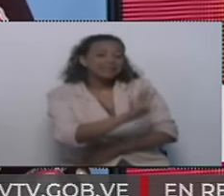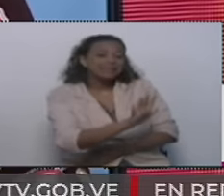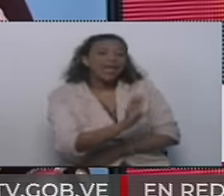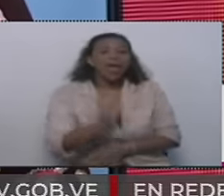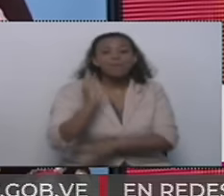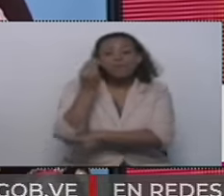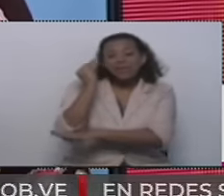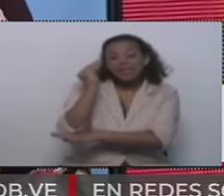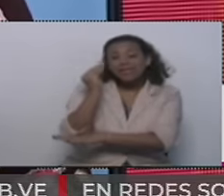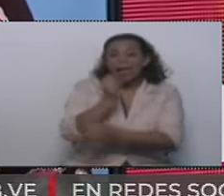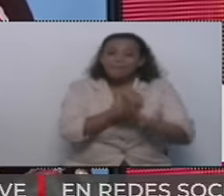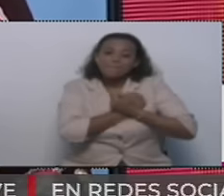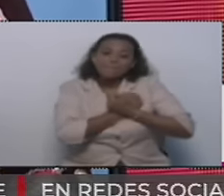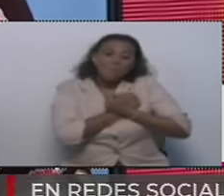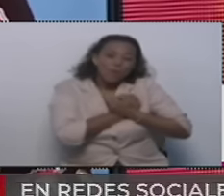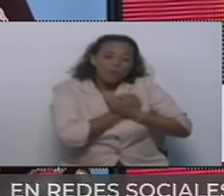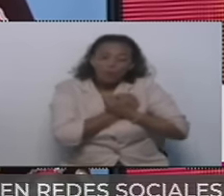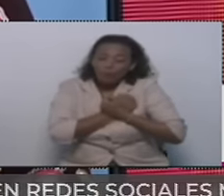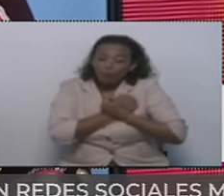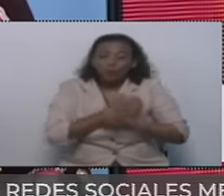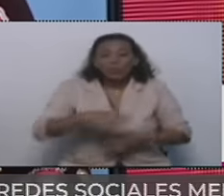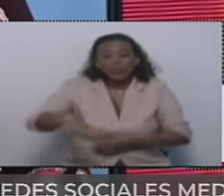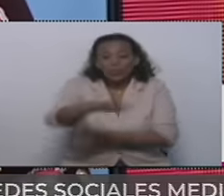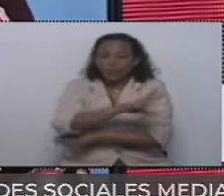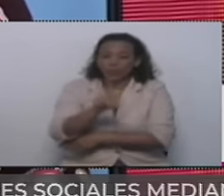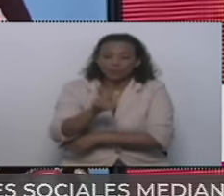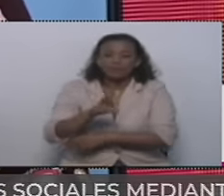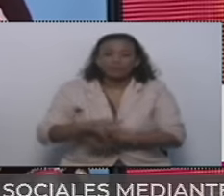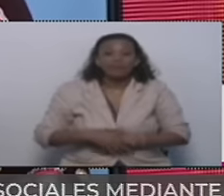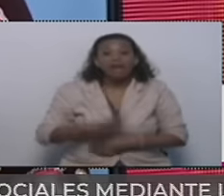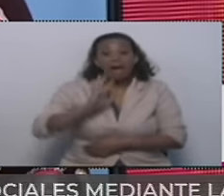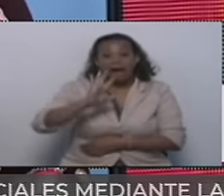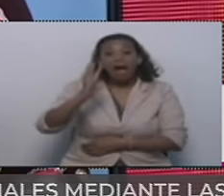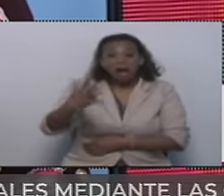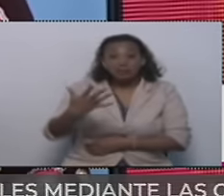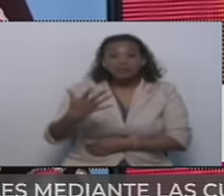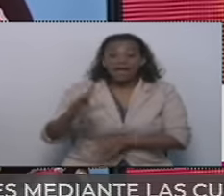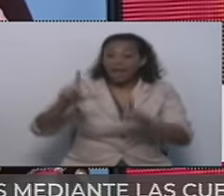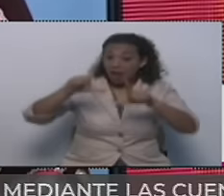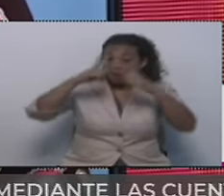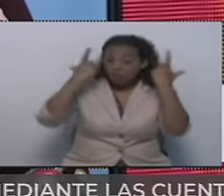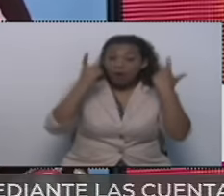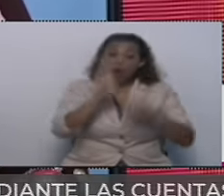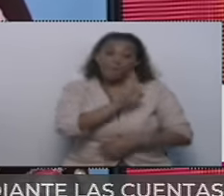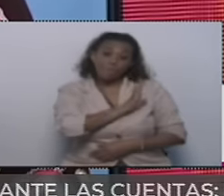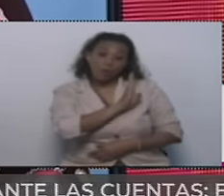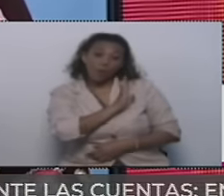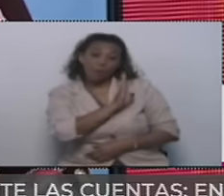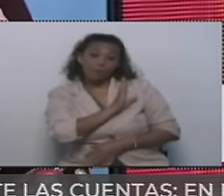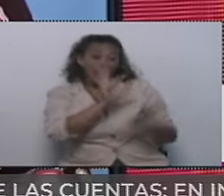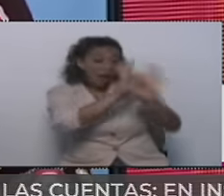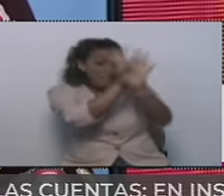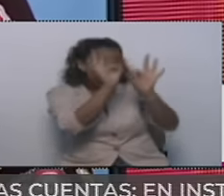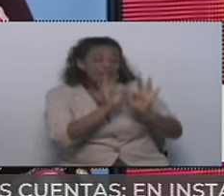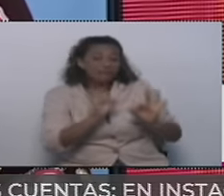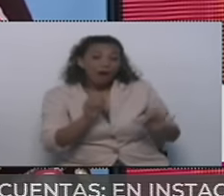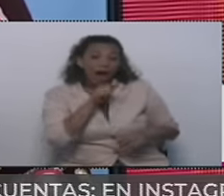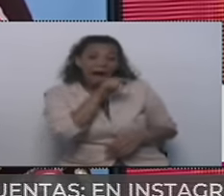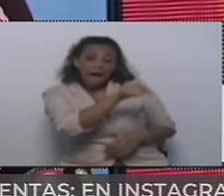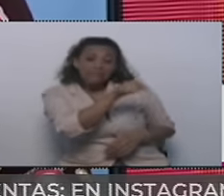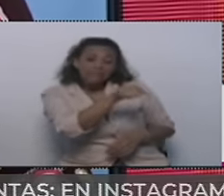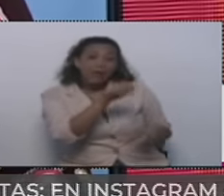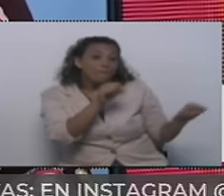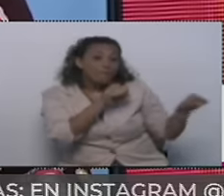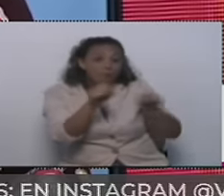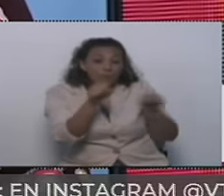llamamos Movimiento Muñequero Amoroso. Y existe un movimiento en La Guaira que tiene una añadidura. Es un